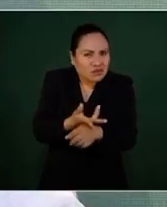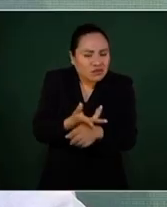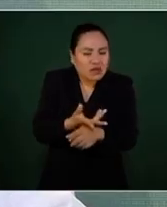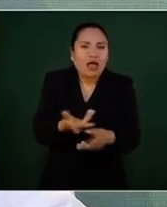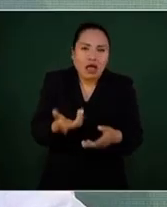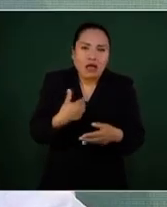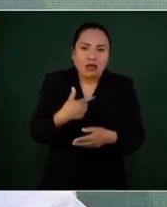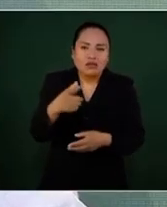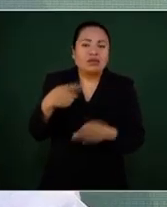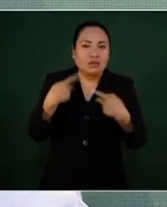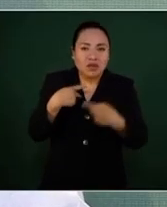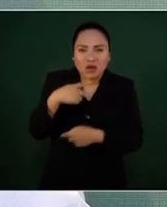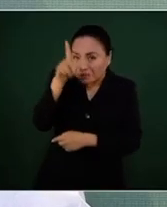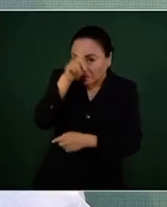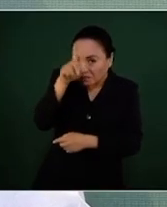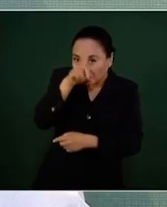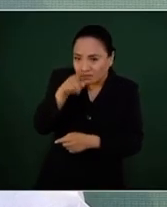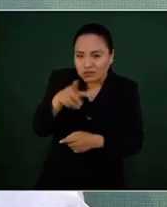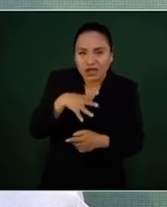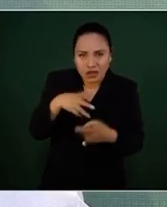tus asesores.